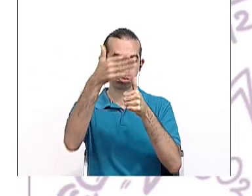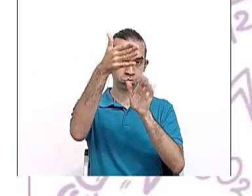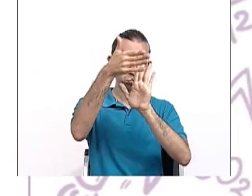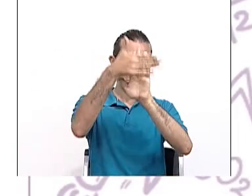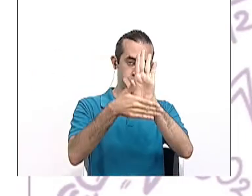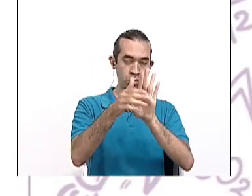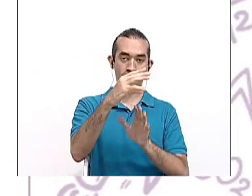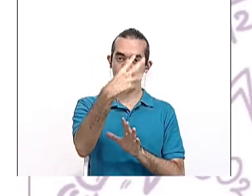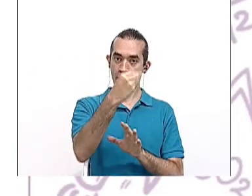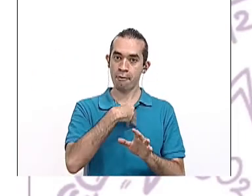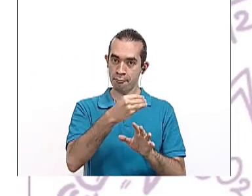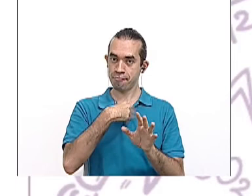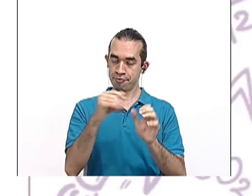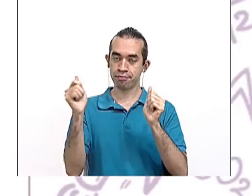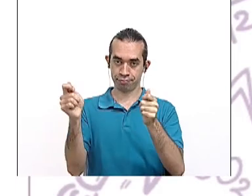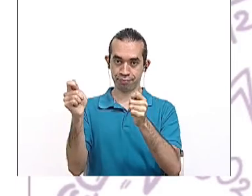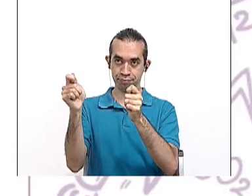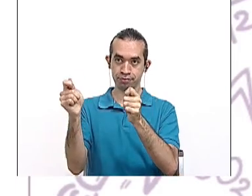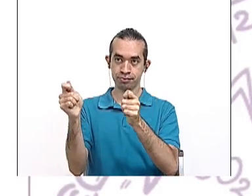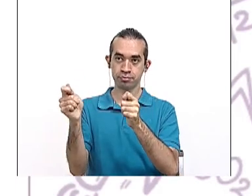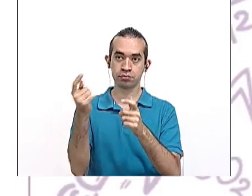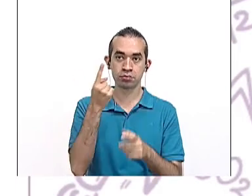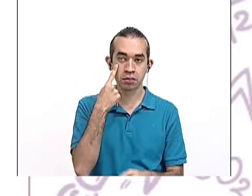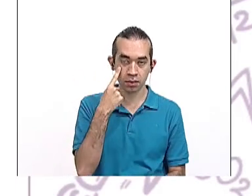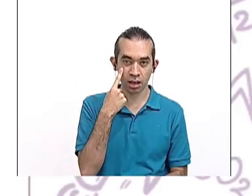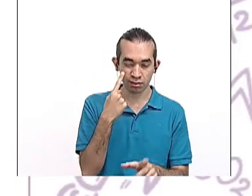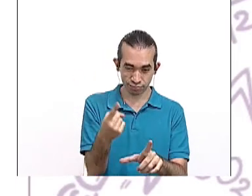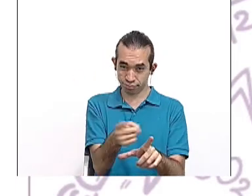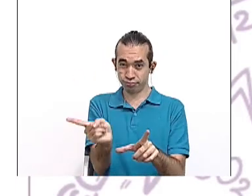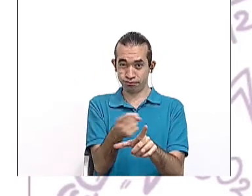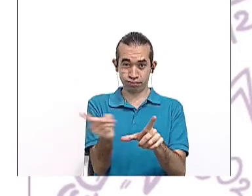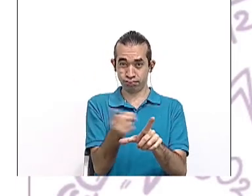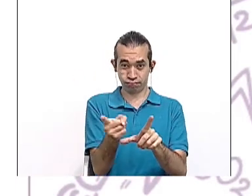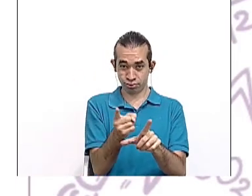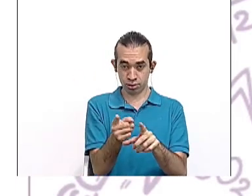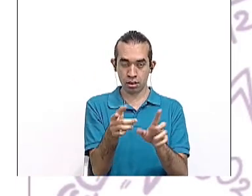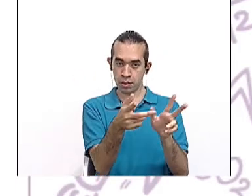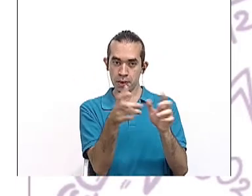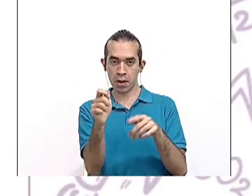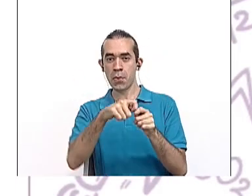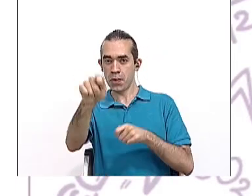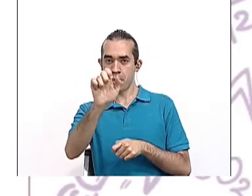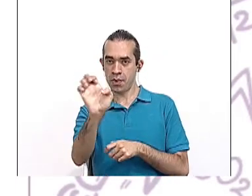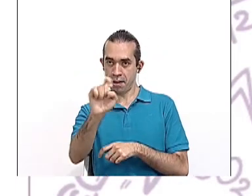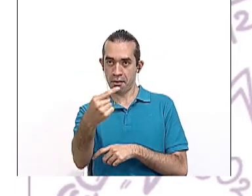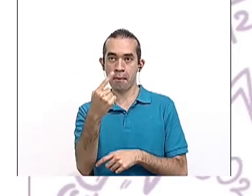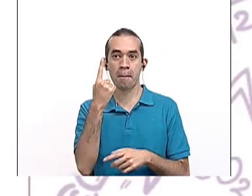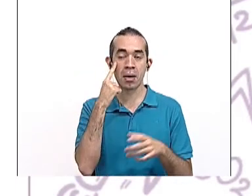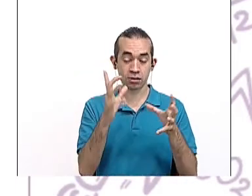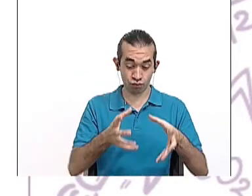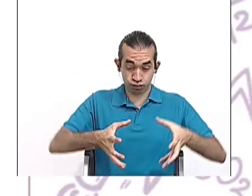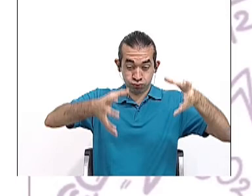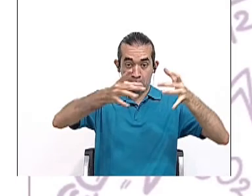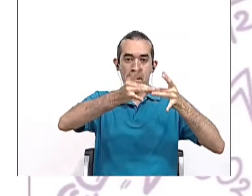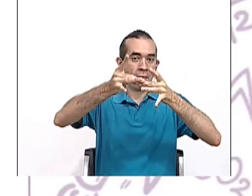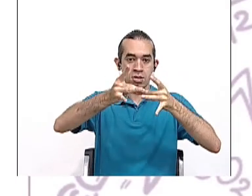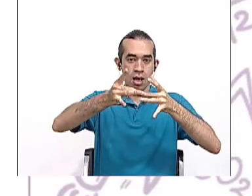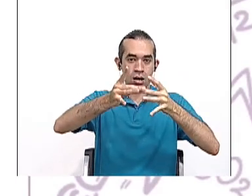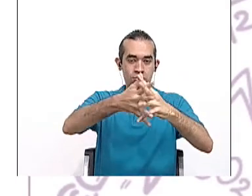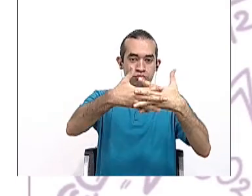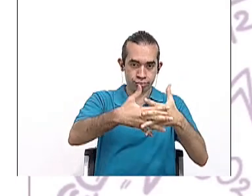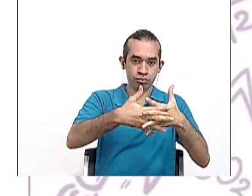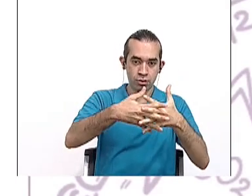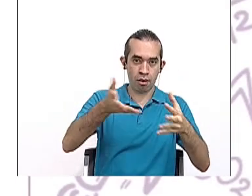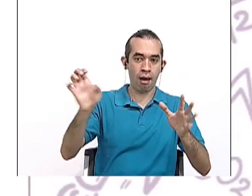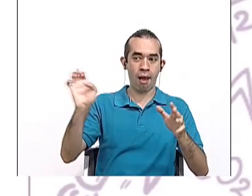blanco. Tenemos un electrómetro y tenemos una jaula de Faraday para proceder a medir. Entonces tomamos